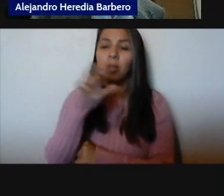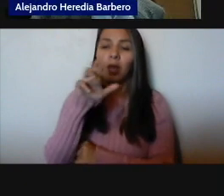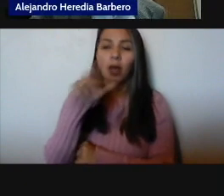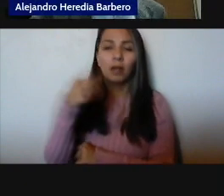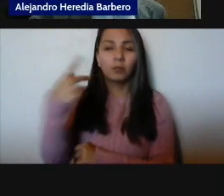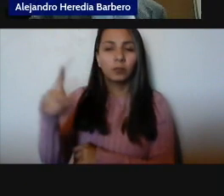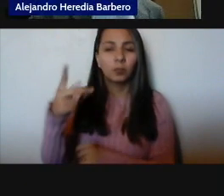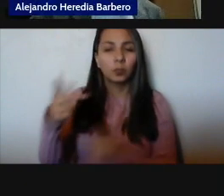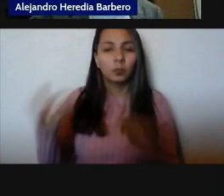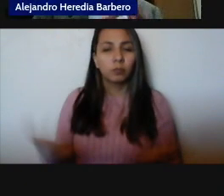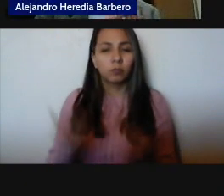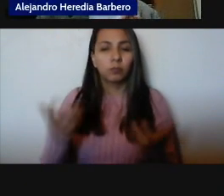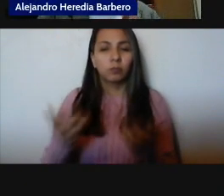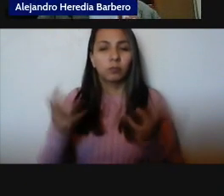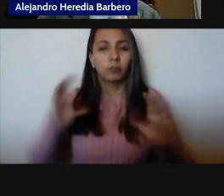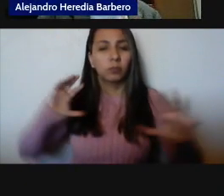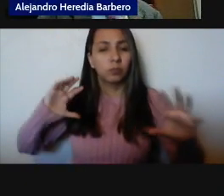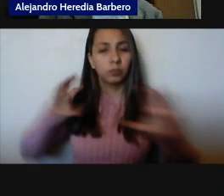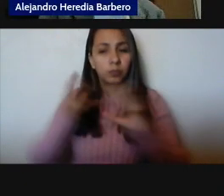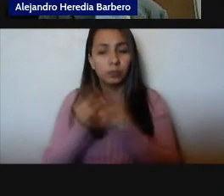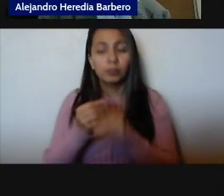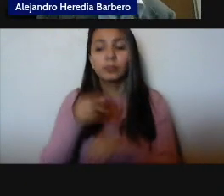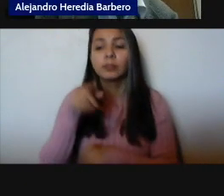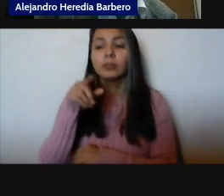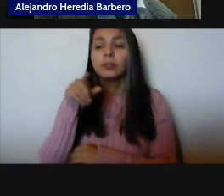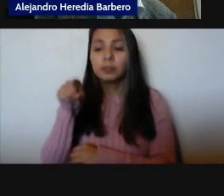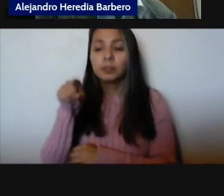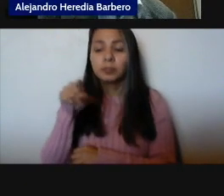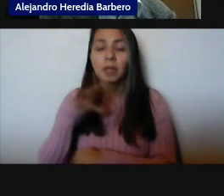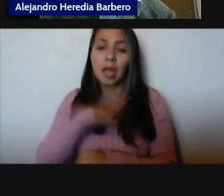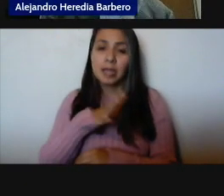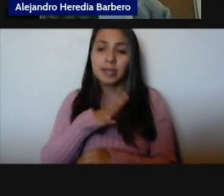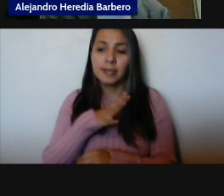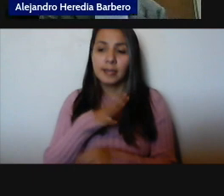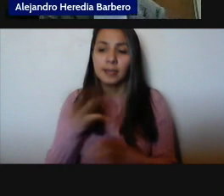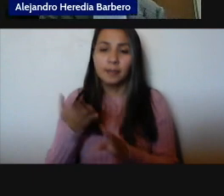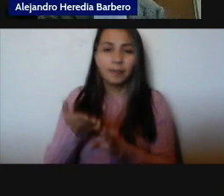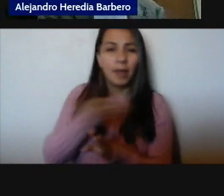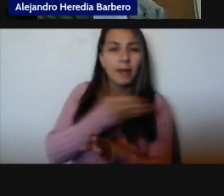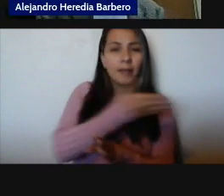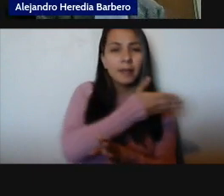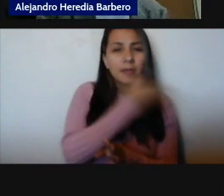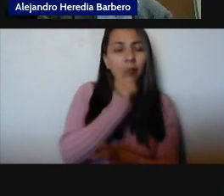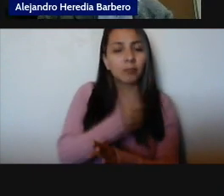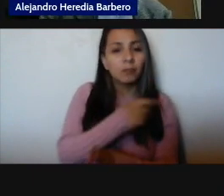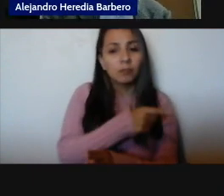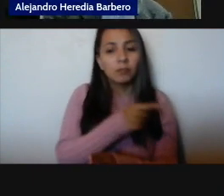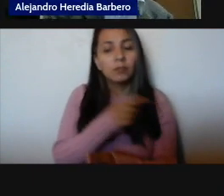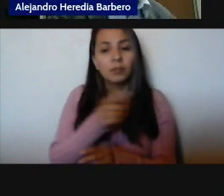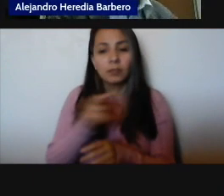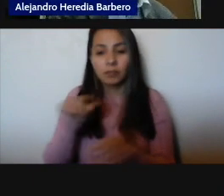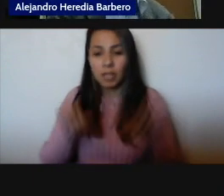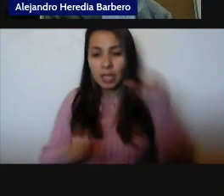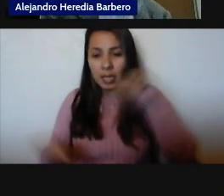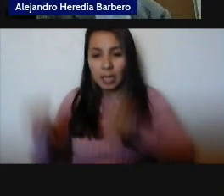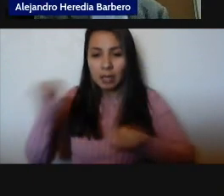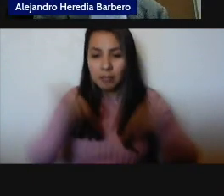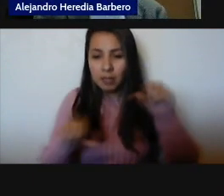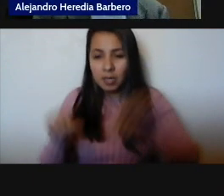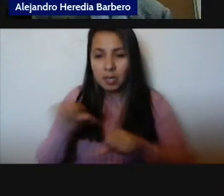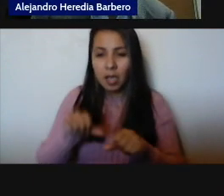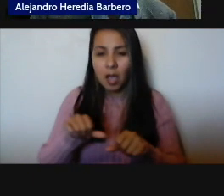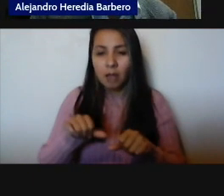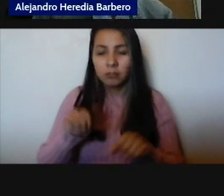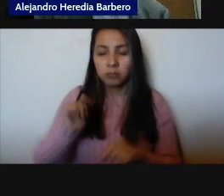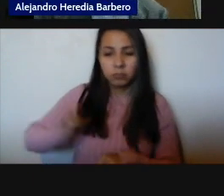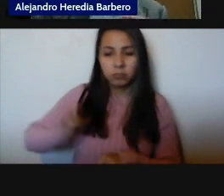Luis Herrera. Entonces, tenemos un antecedente muy concreto sobre los estudios que hablan de la evolución molecular, de la química prebiótica